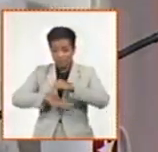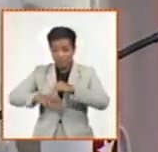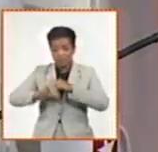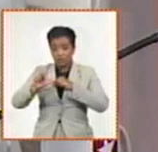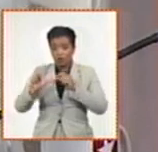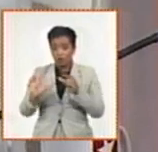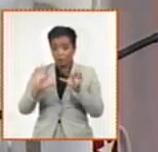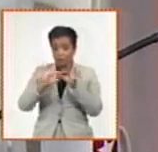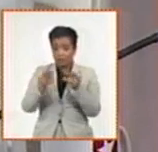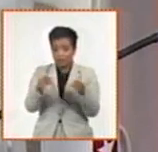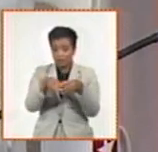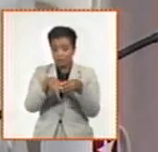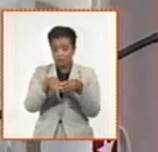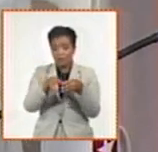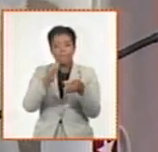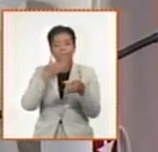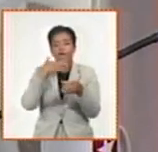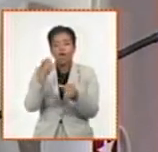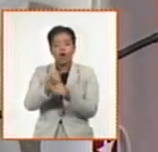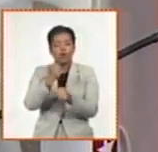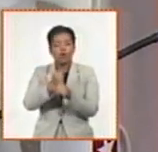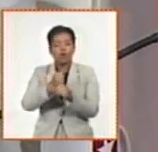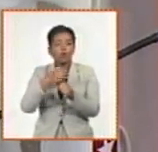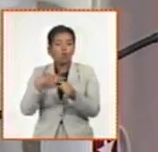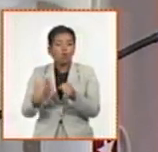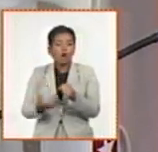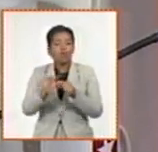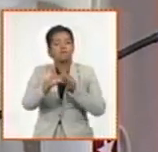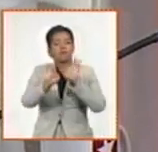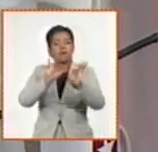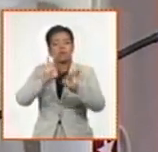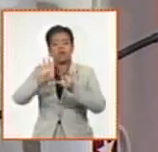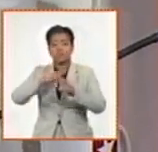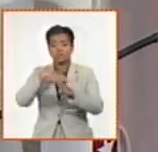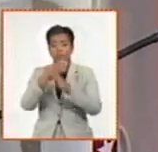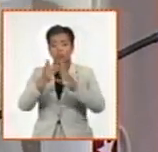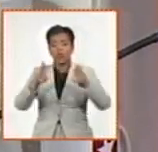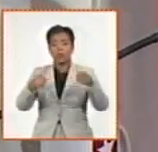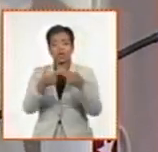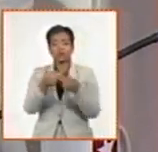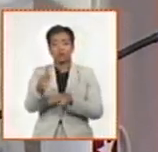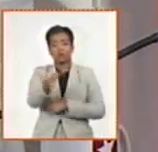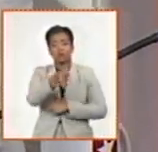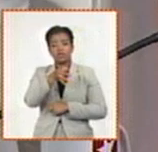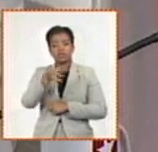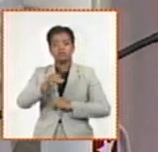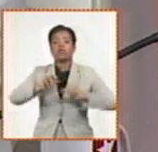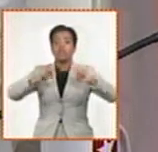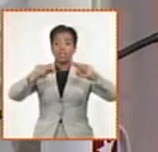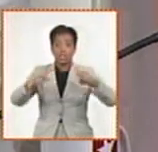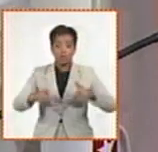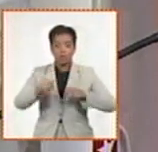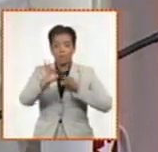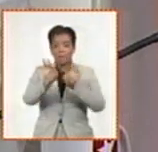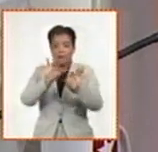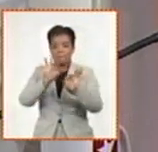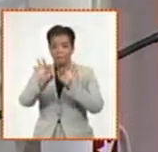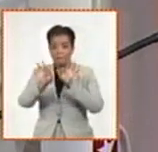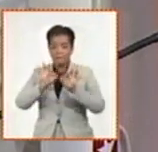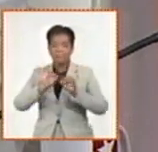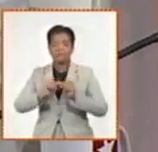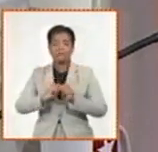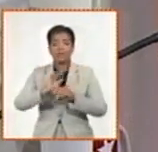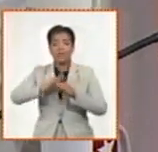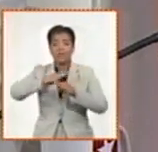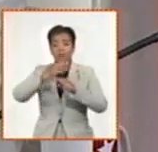cooperativa. Se seleccionan los mejores trabajos, después se hace un evento municipal, Posteriormente, con los mejores trabajos, se hace un